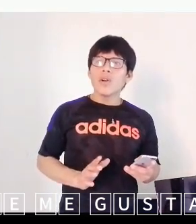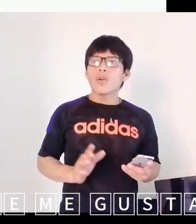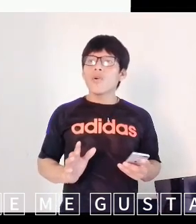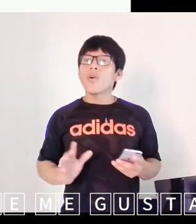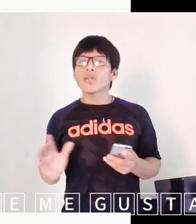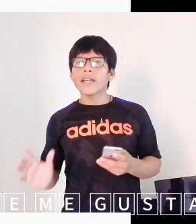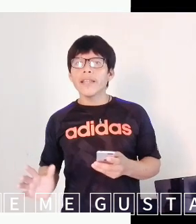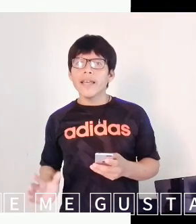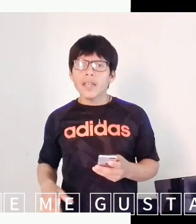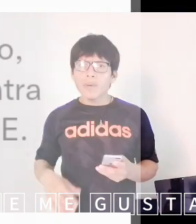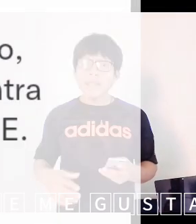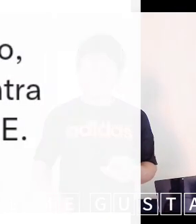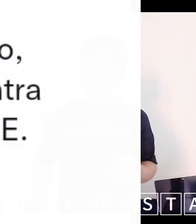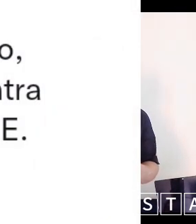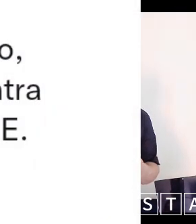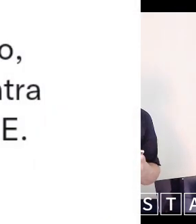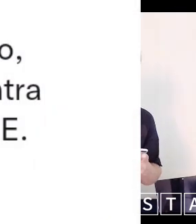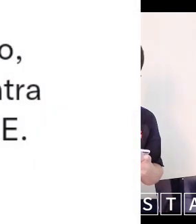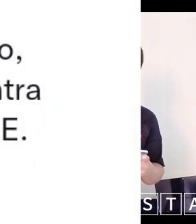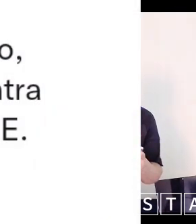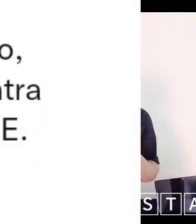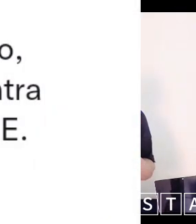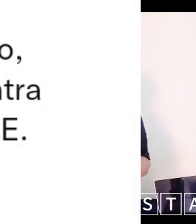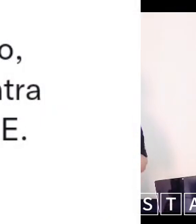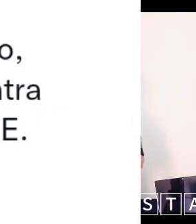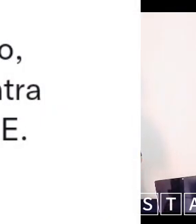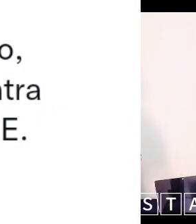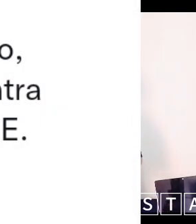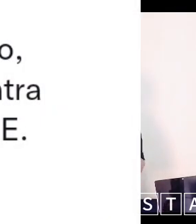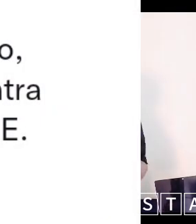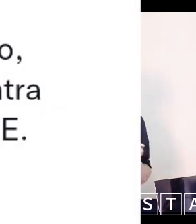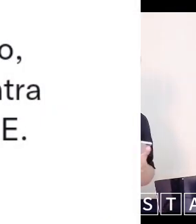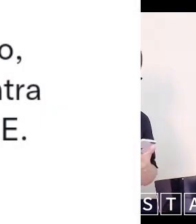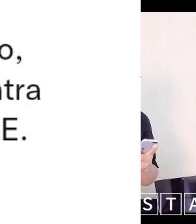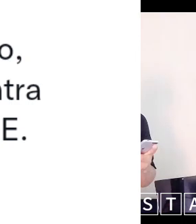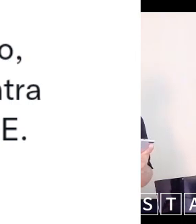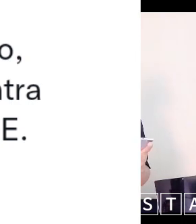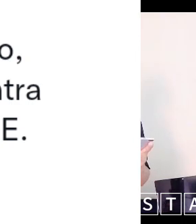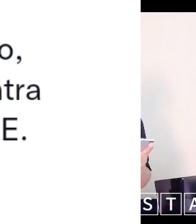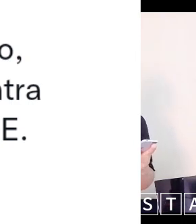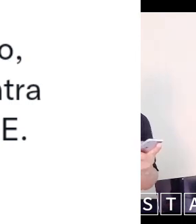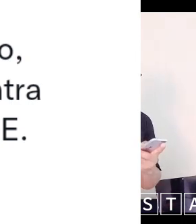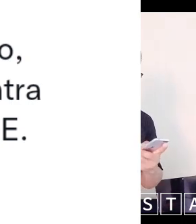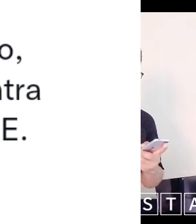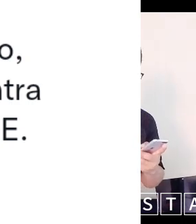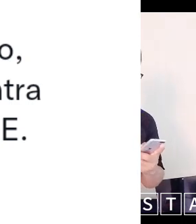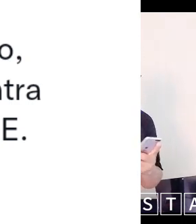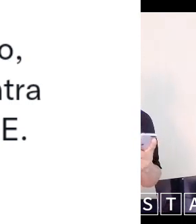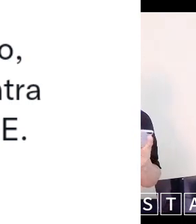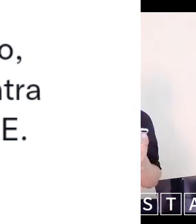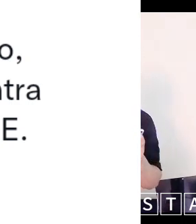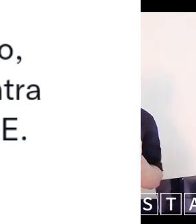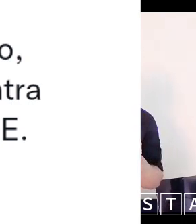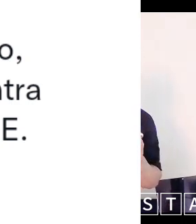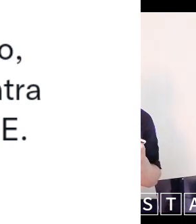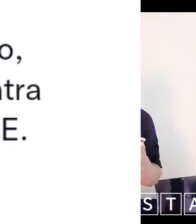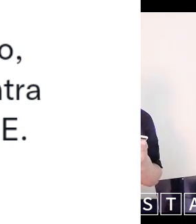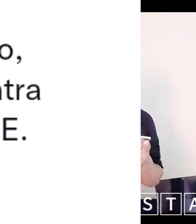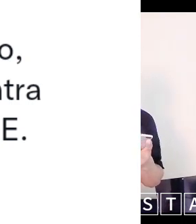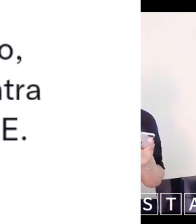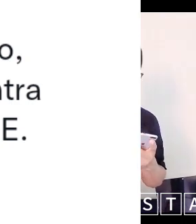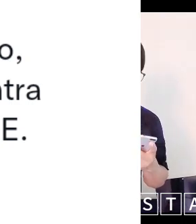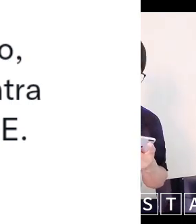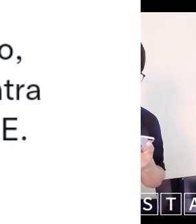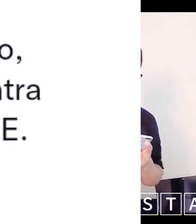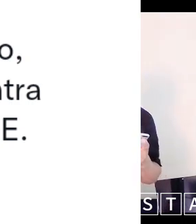salió con otra idea. ¿Y cuál es esa idea? Ahí les dejo ese tip. 13 de noviembre, marcha rosa a favor de la democracia y